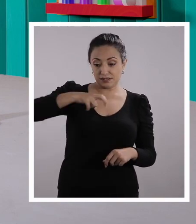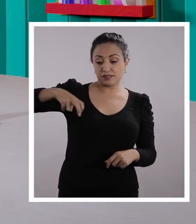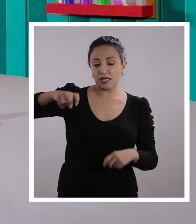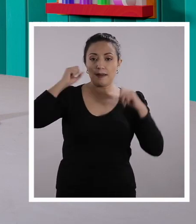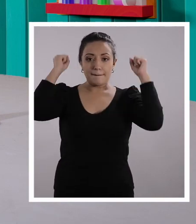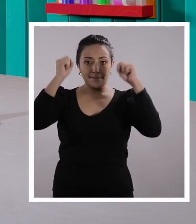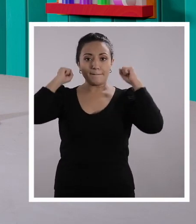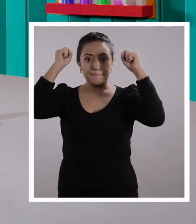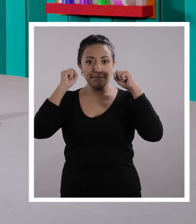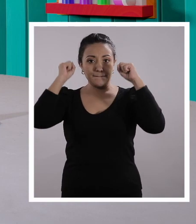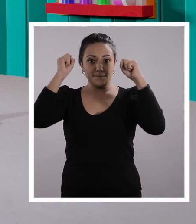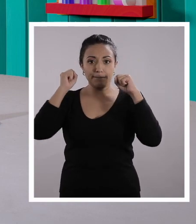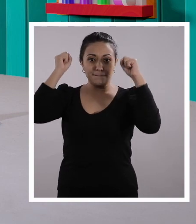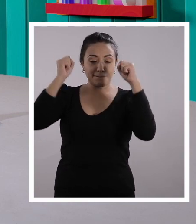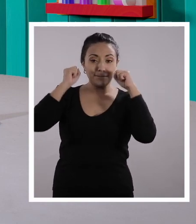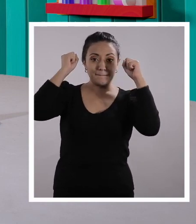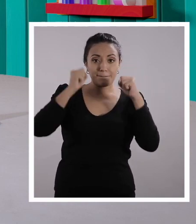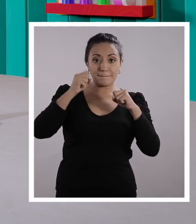a eso